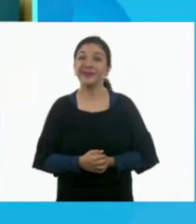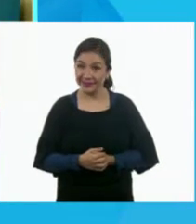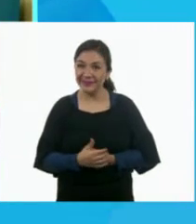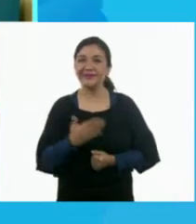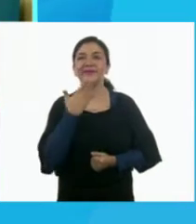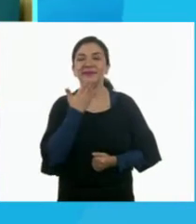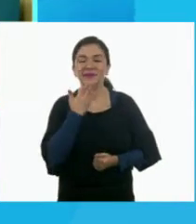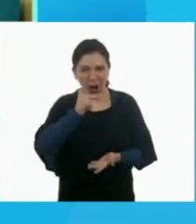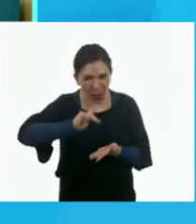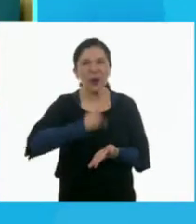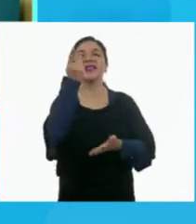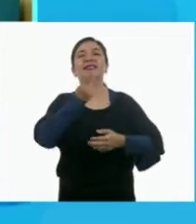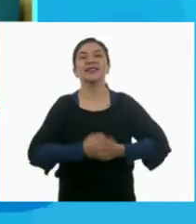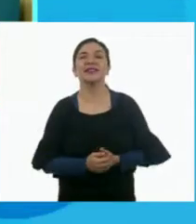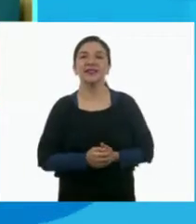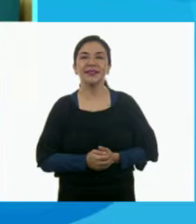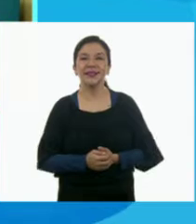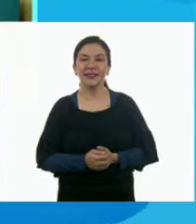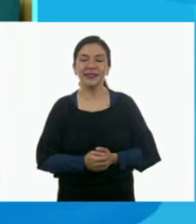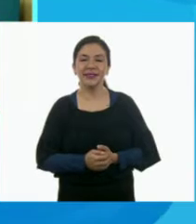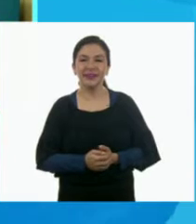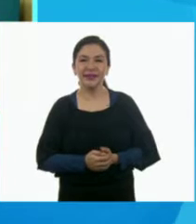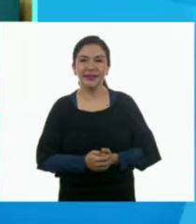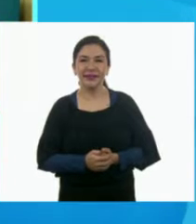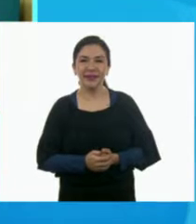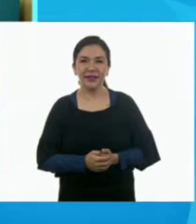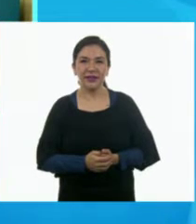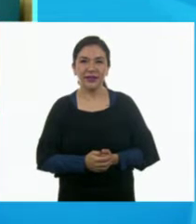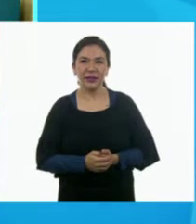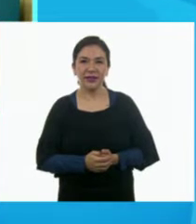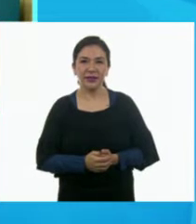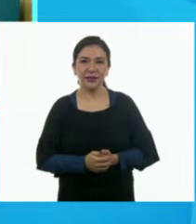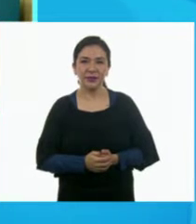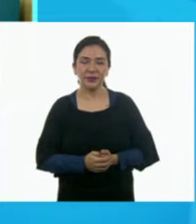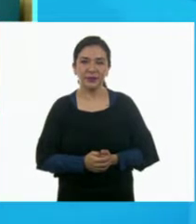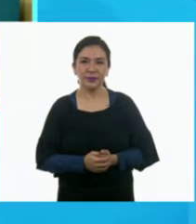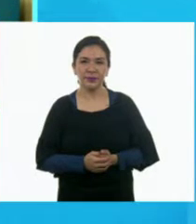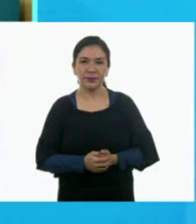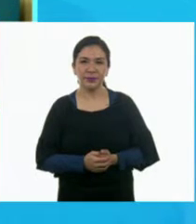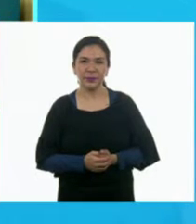Bien. Una vez más. Una, dos, tres.